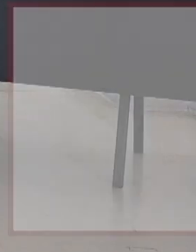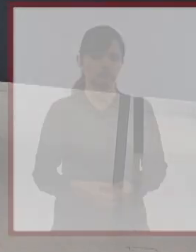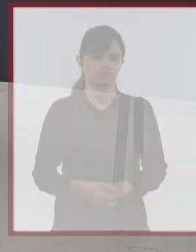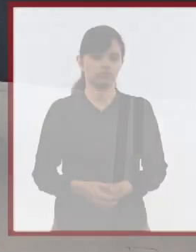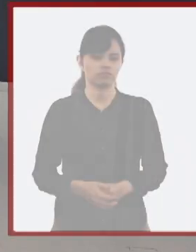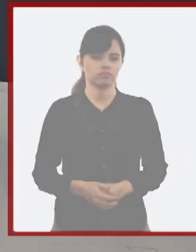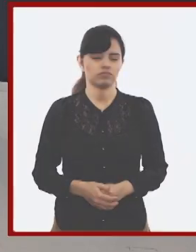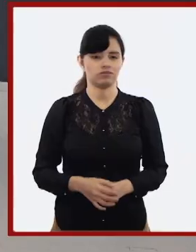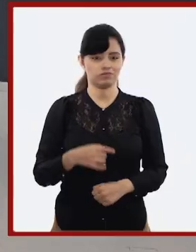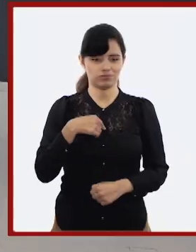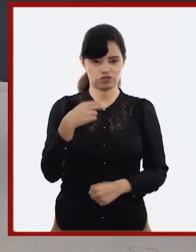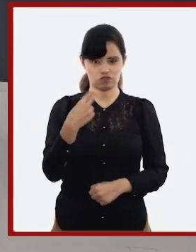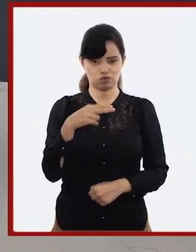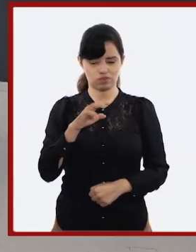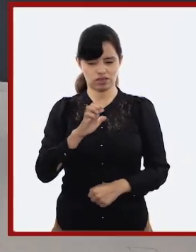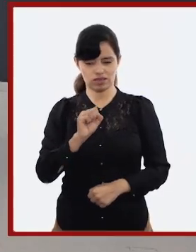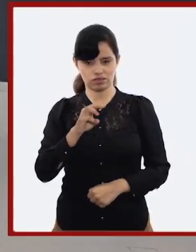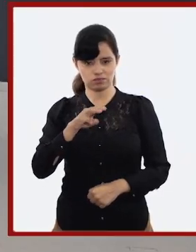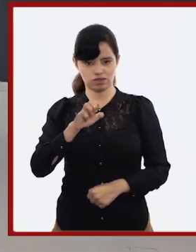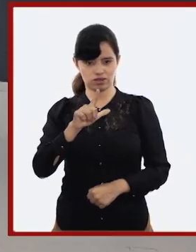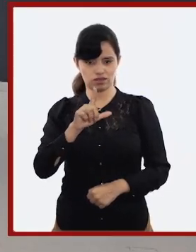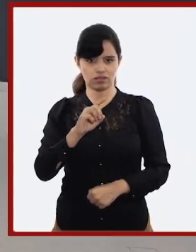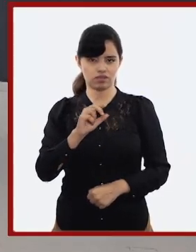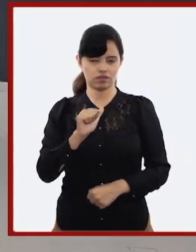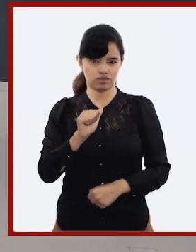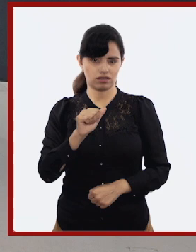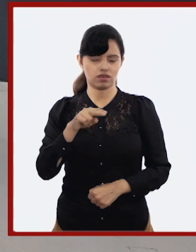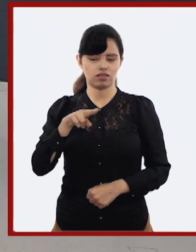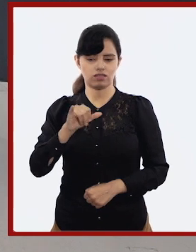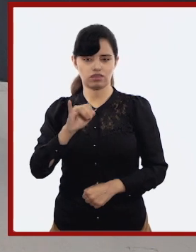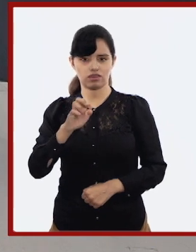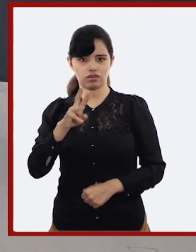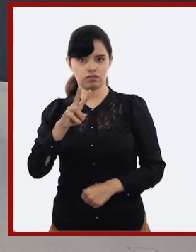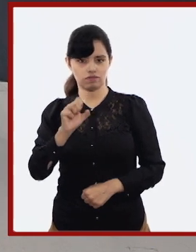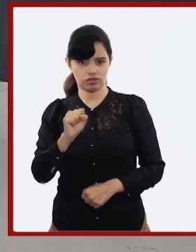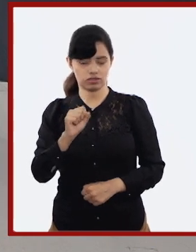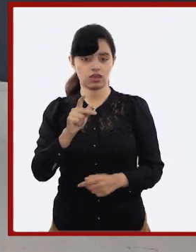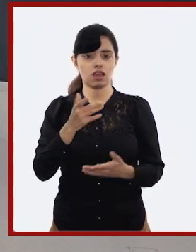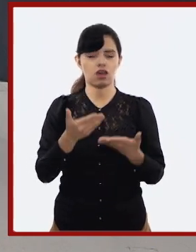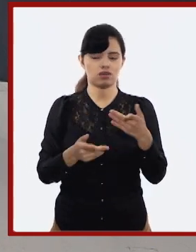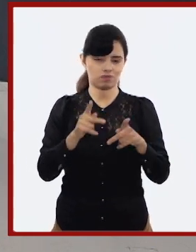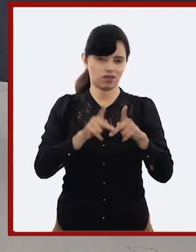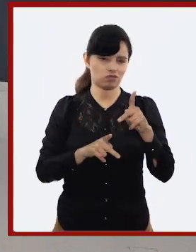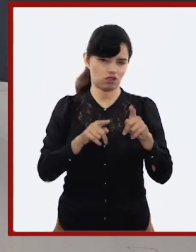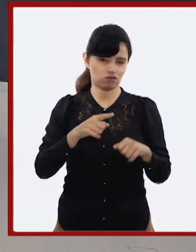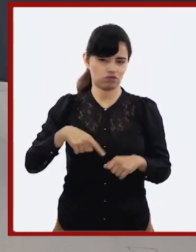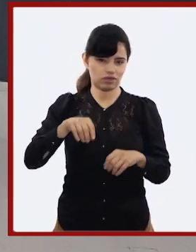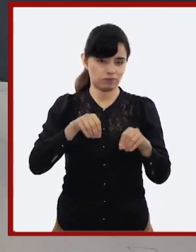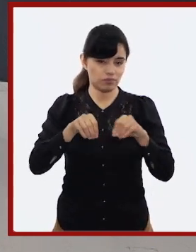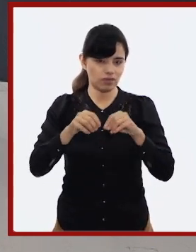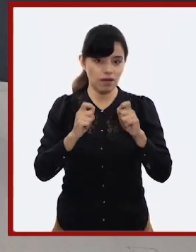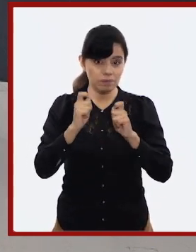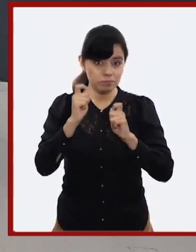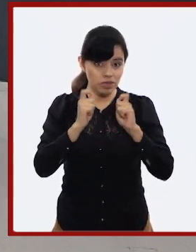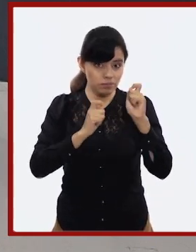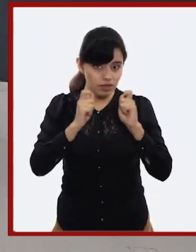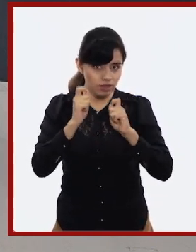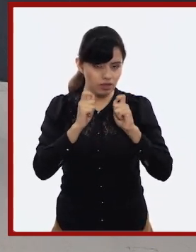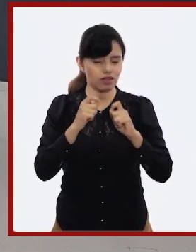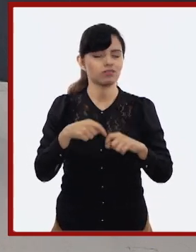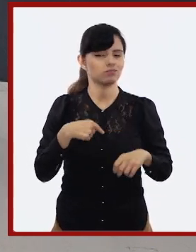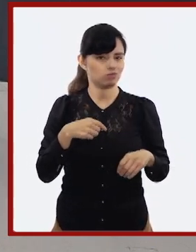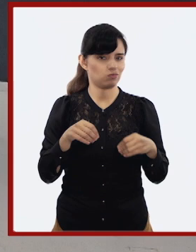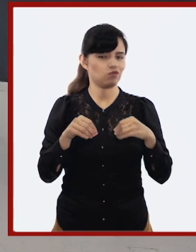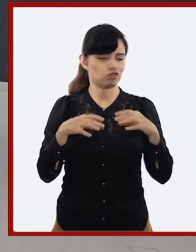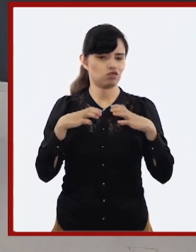Mi nombre es Esmeralda Nieves. Ahora vamos a ver la pausa activa que tiene que ver con mímica y expresión corporal. Se